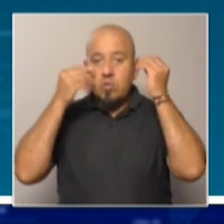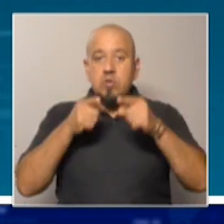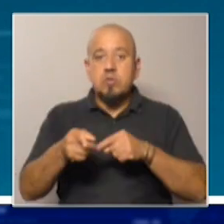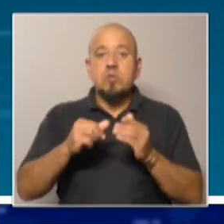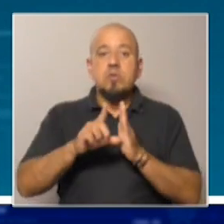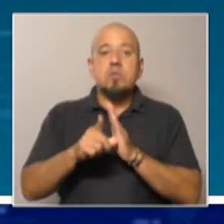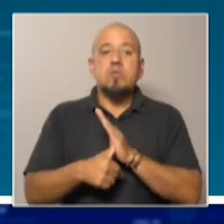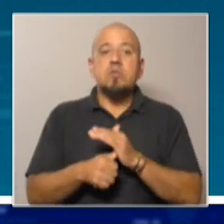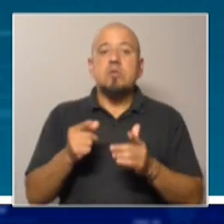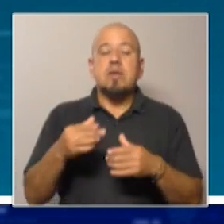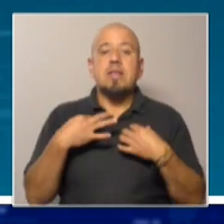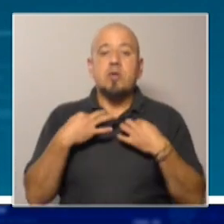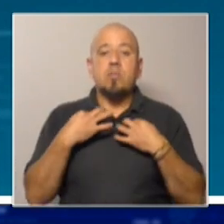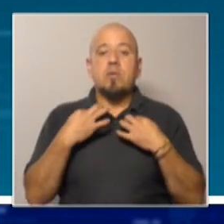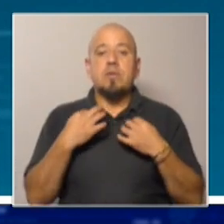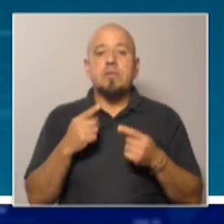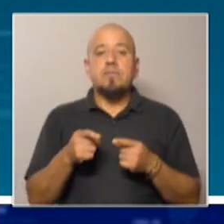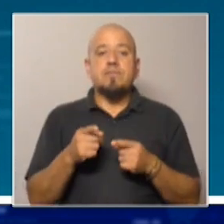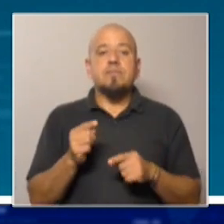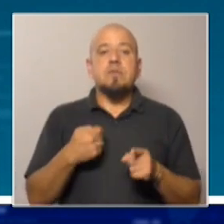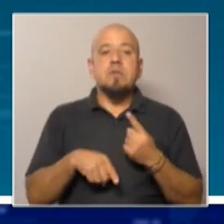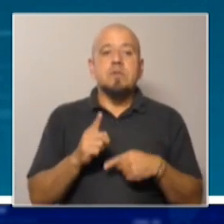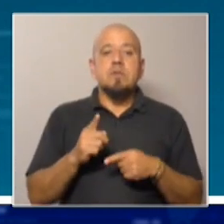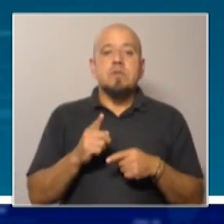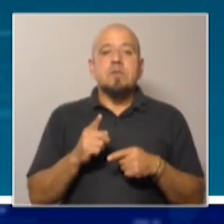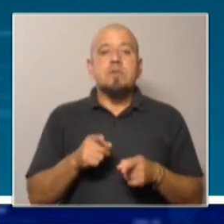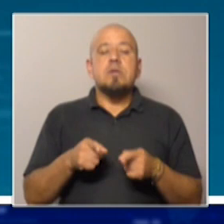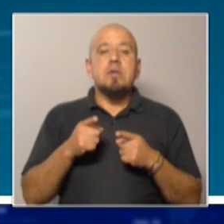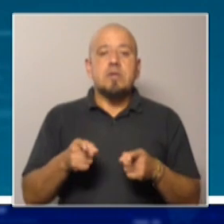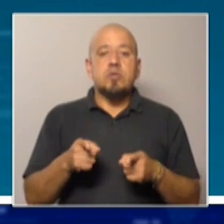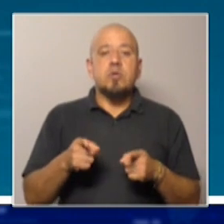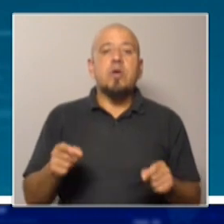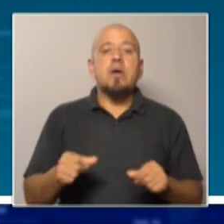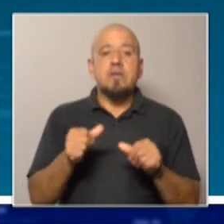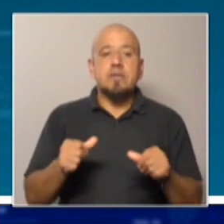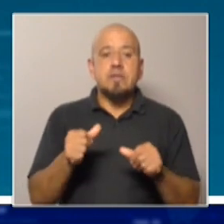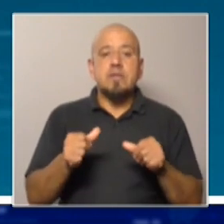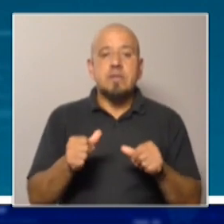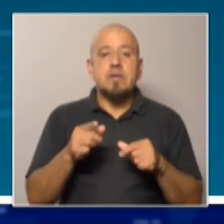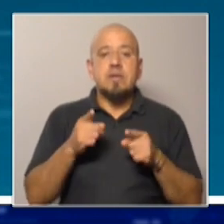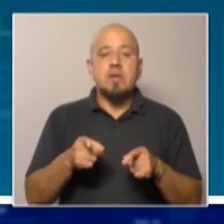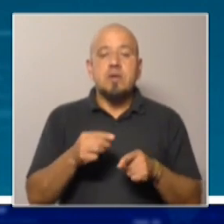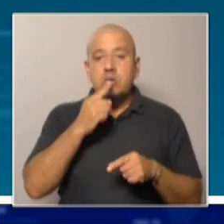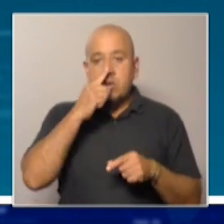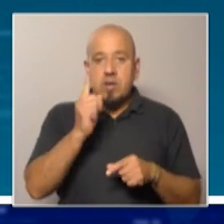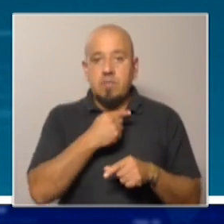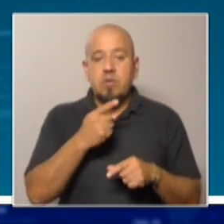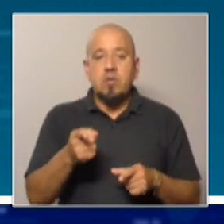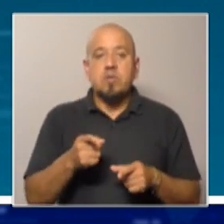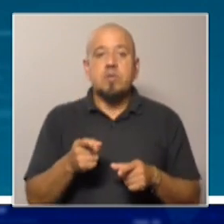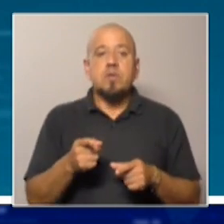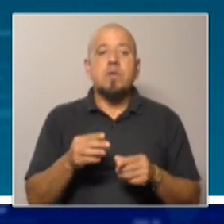teníamos en la vestimenta. Claro. Entonces, eso hace que el ensayo en forma permanente y la preparación